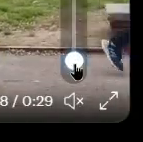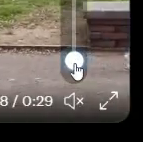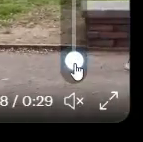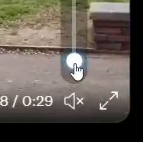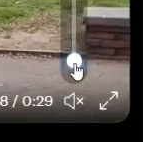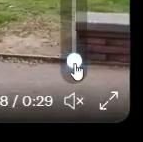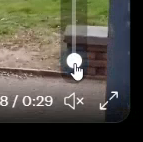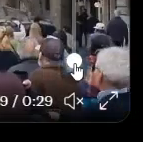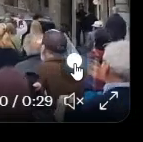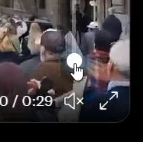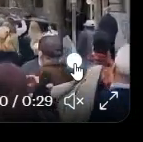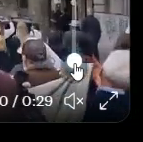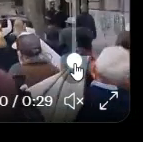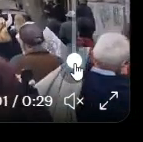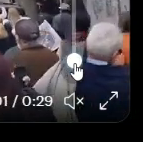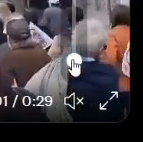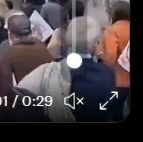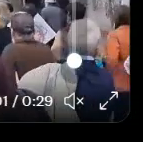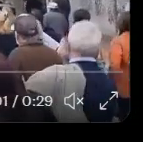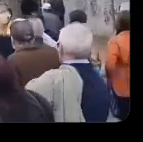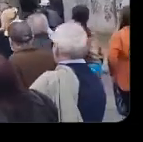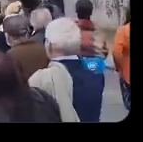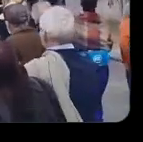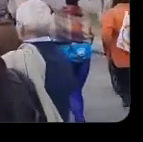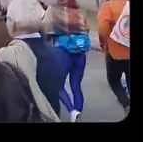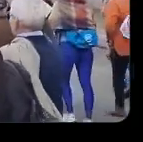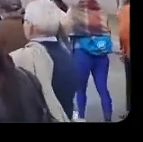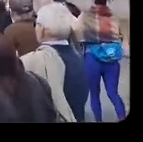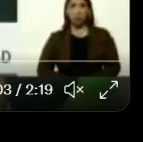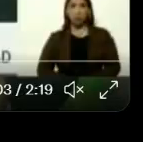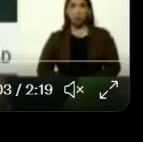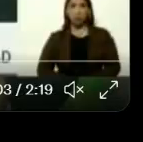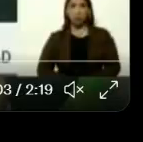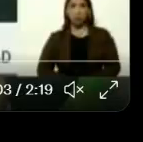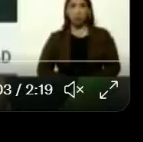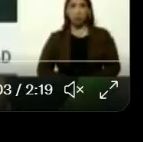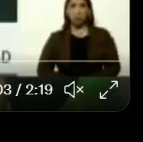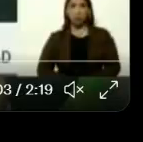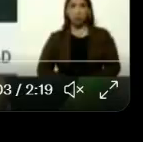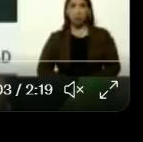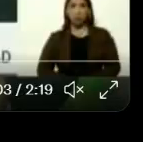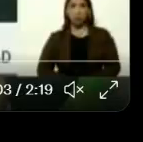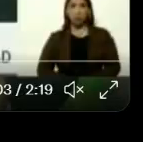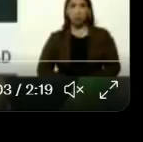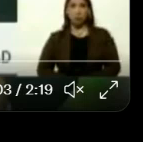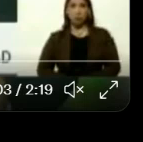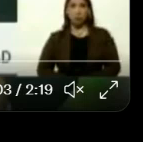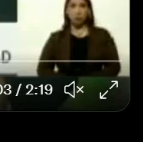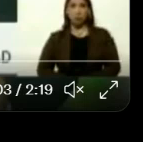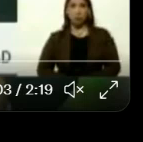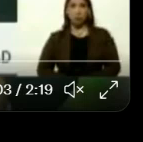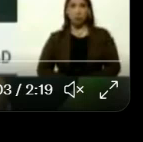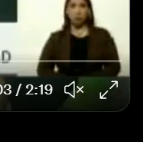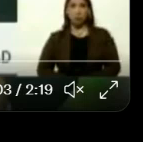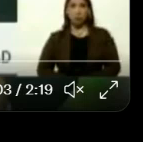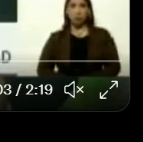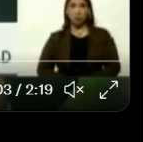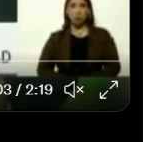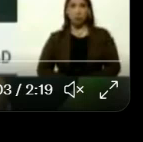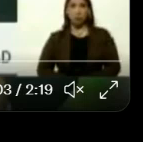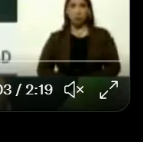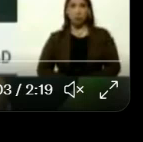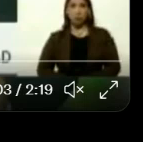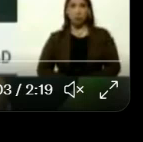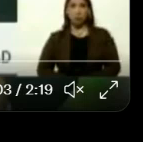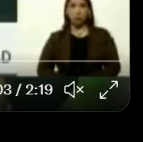machones se llevaban las grandes tajadas de dinero pero mire ya llegando allá venezuela cuando lo